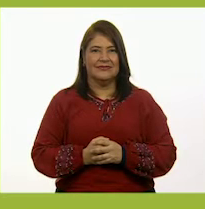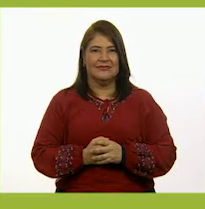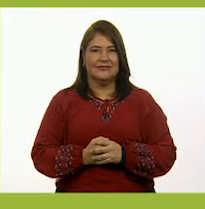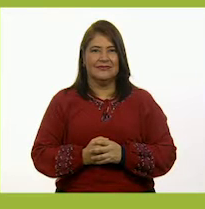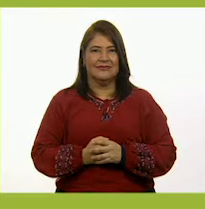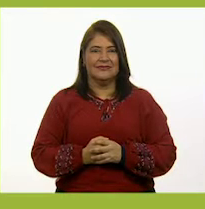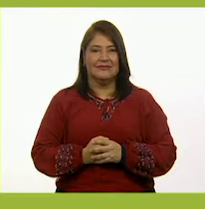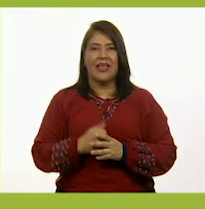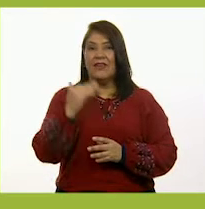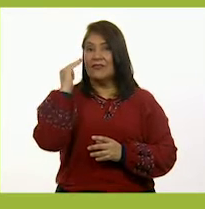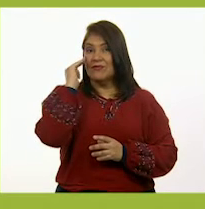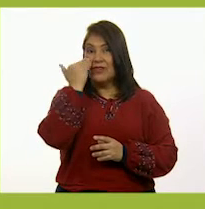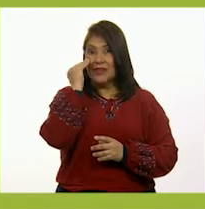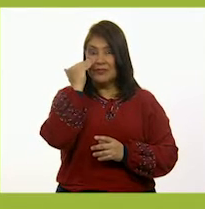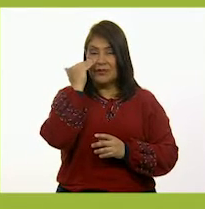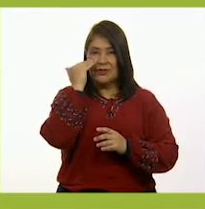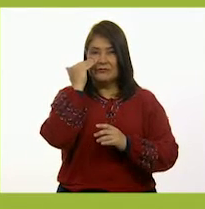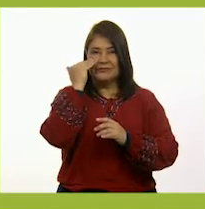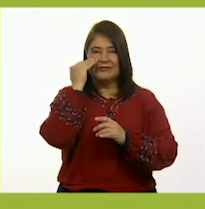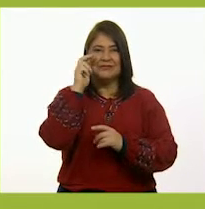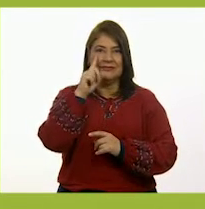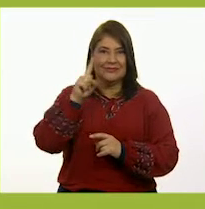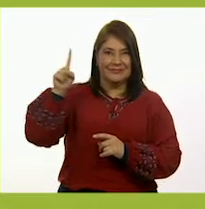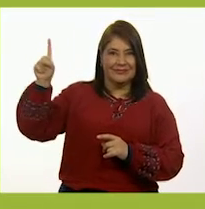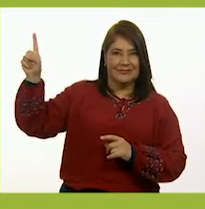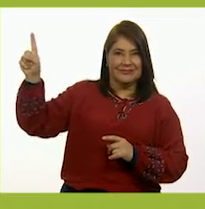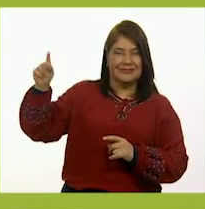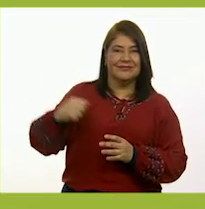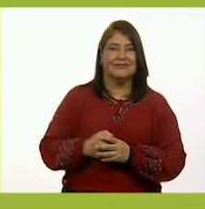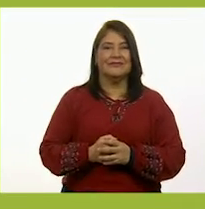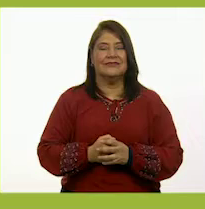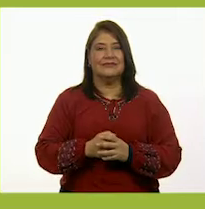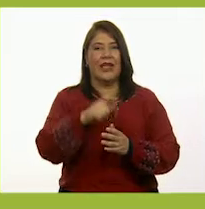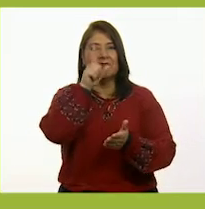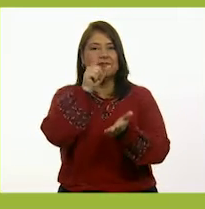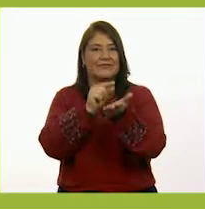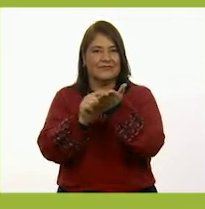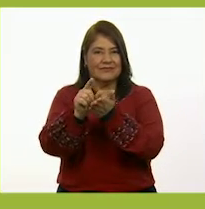buzon.escolar@nube.sep.gob.mx. Facebook @sepmx. Twitter